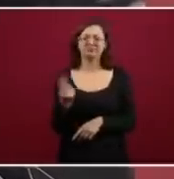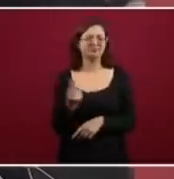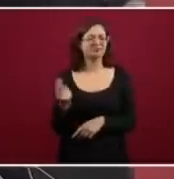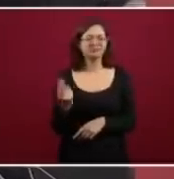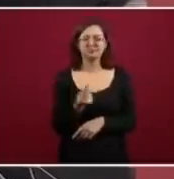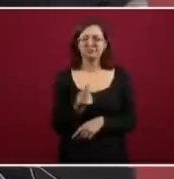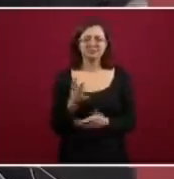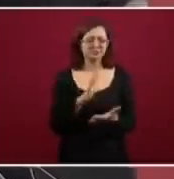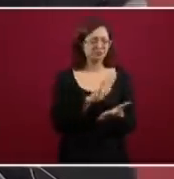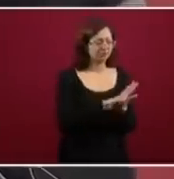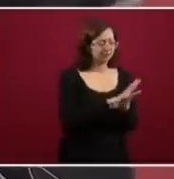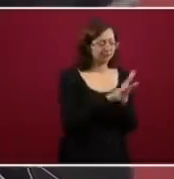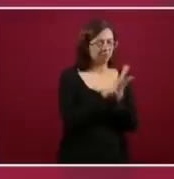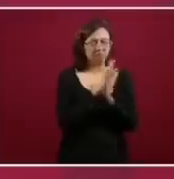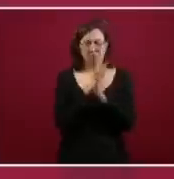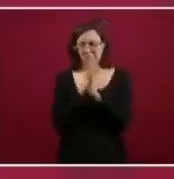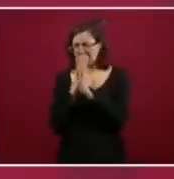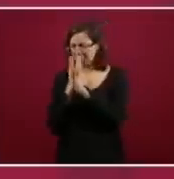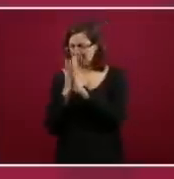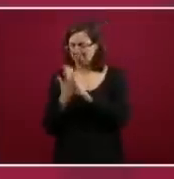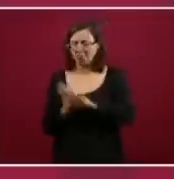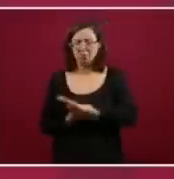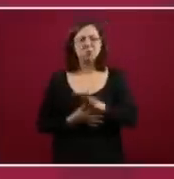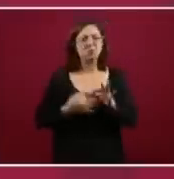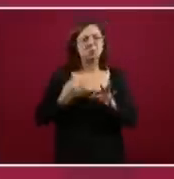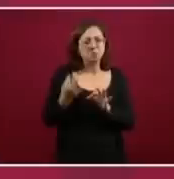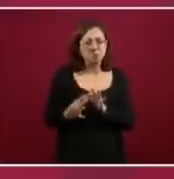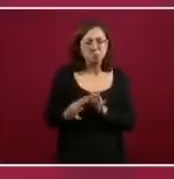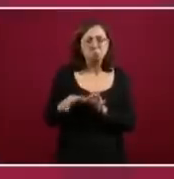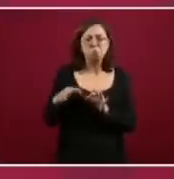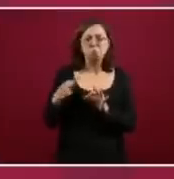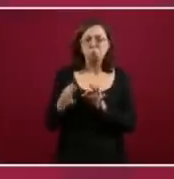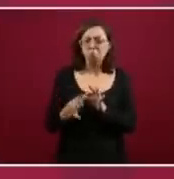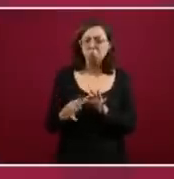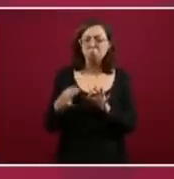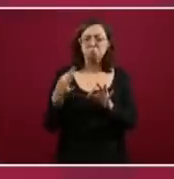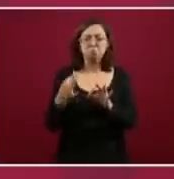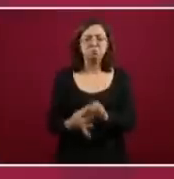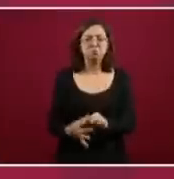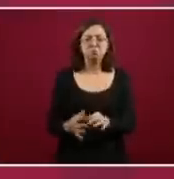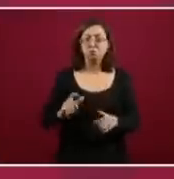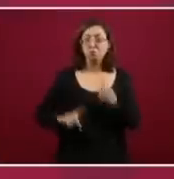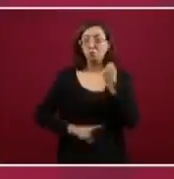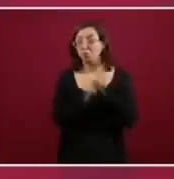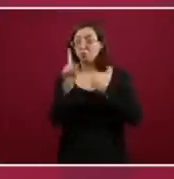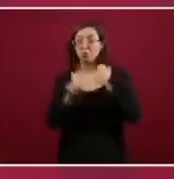la transformación se está llevando a cabo sin muchos sobresaltos